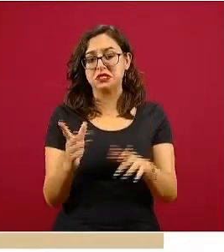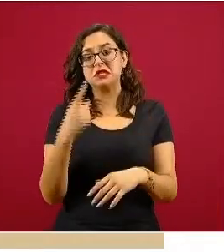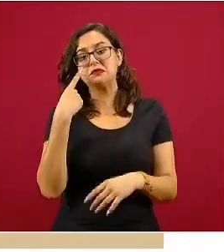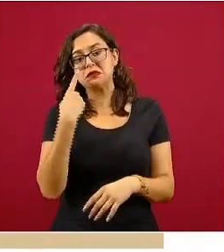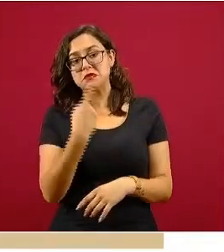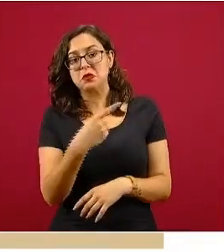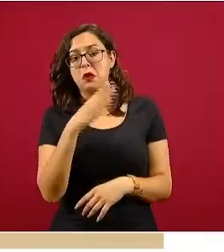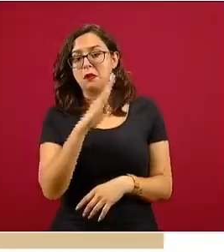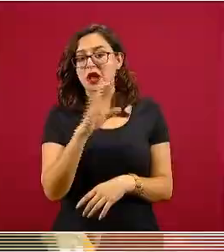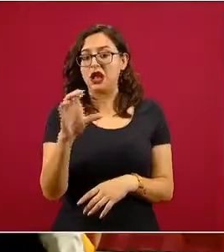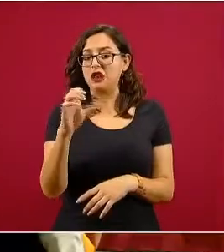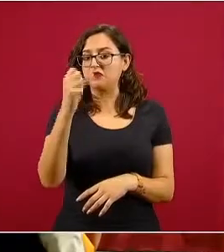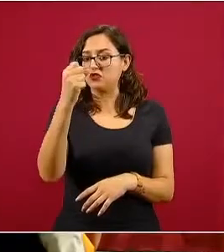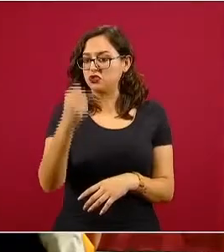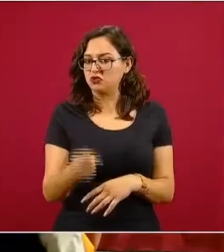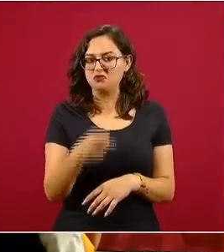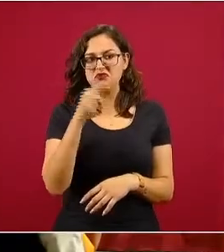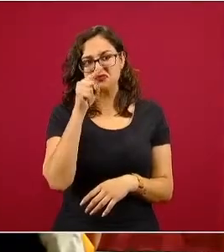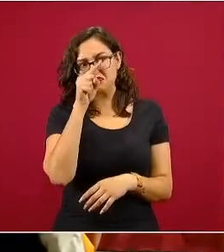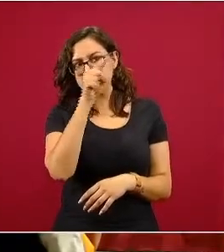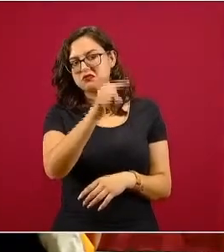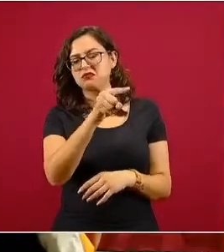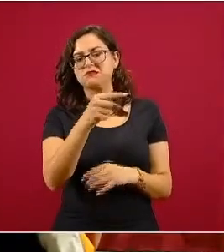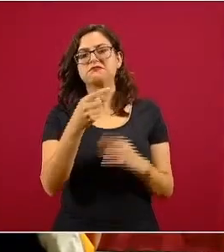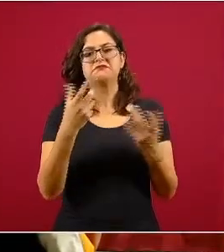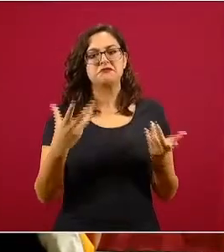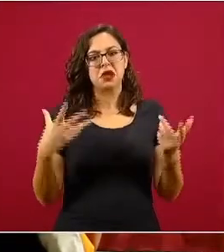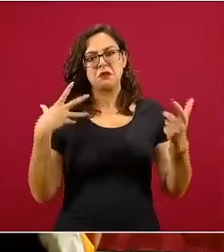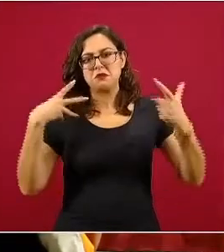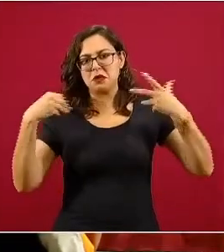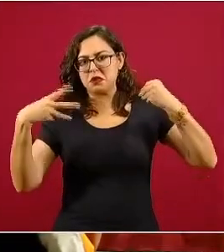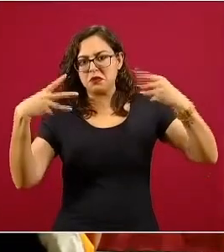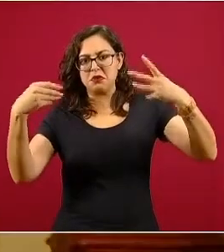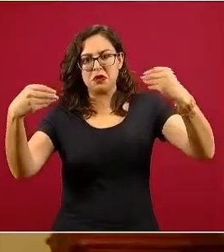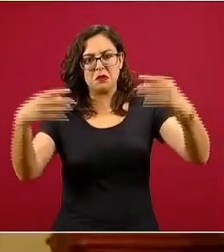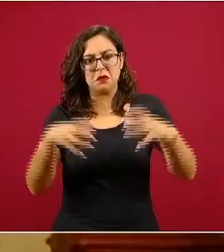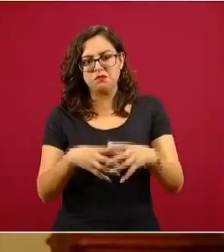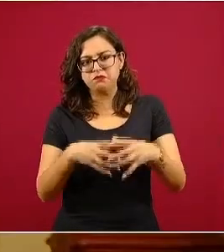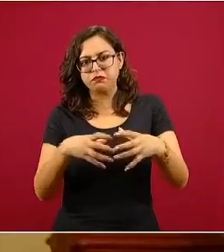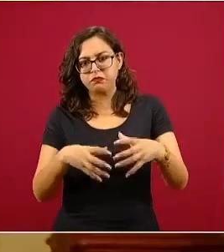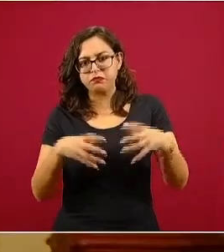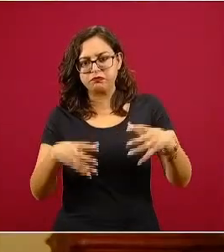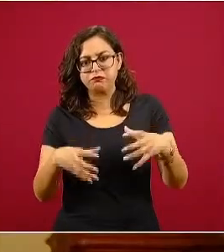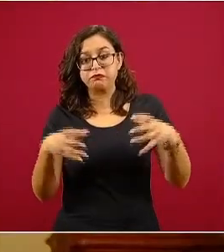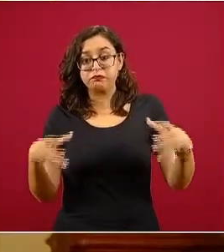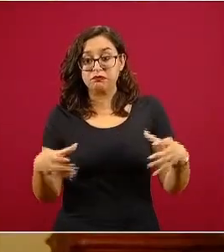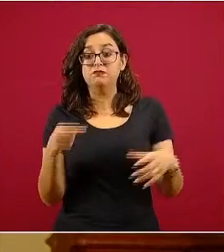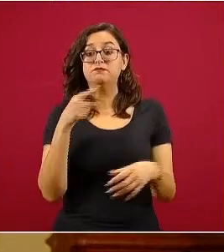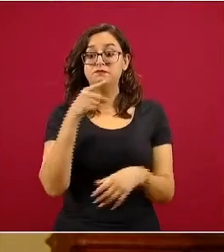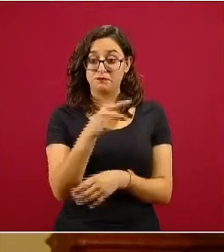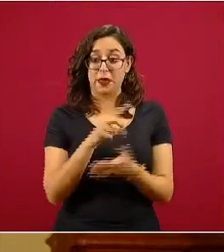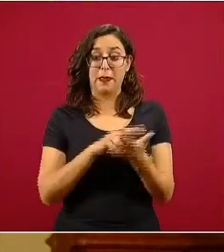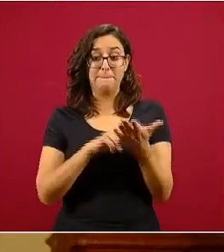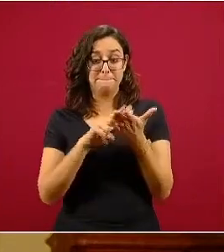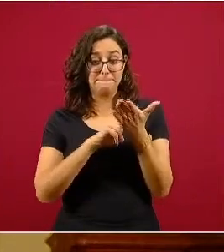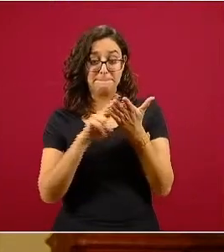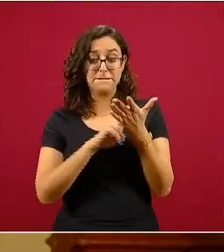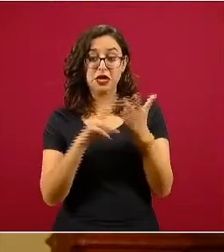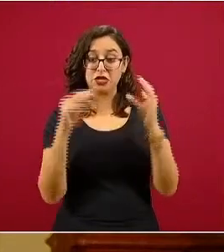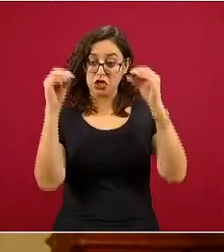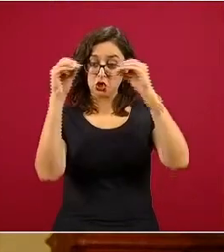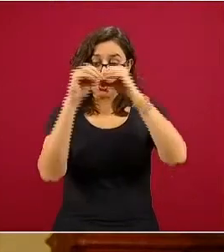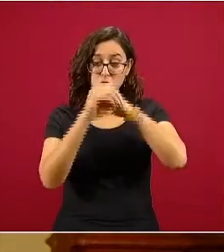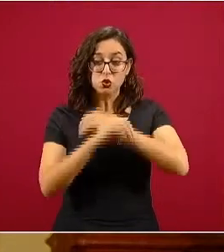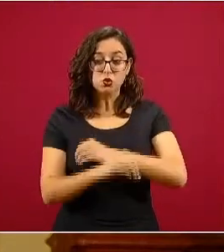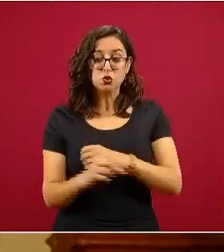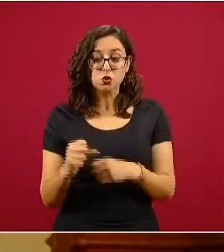California Sur había mantenido siempre una tendencia ascendente en las últimas semanas, por eso está con uno de los colores más